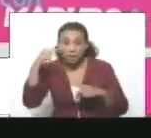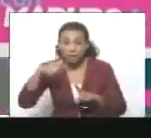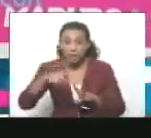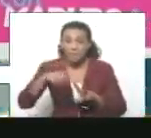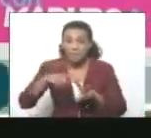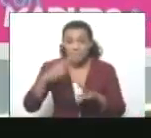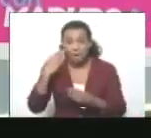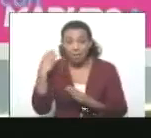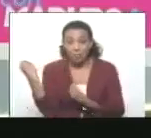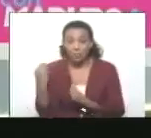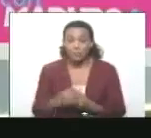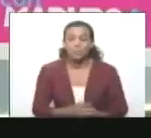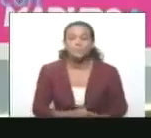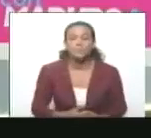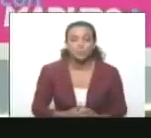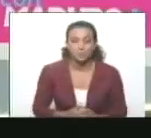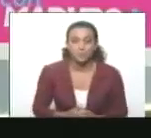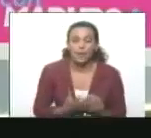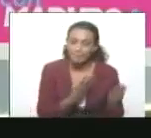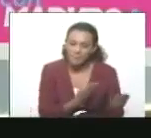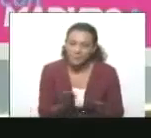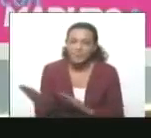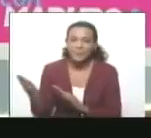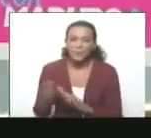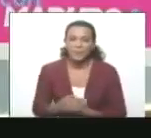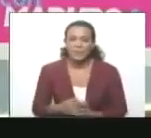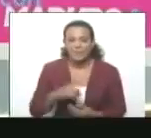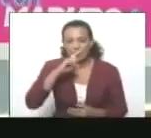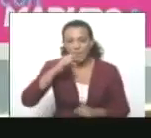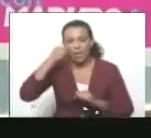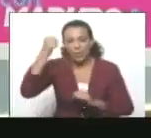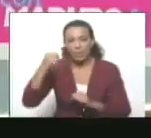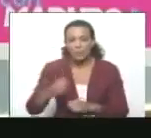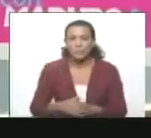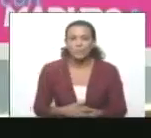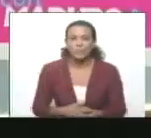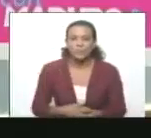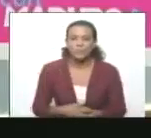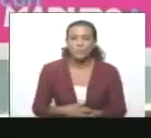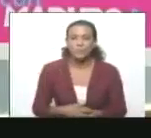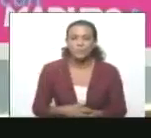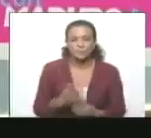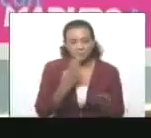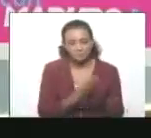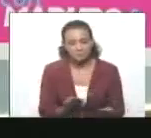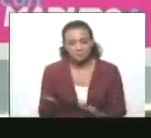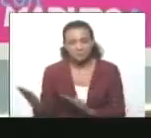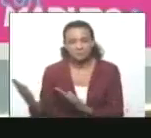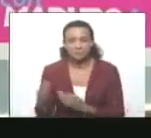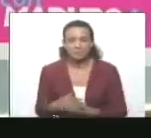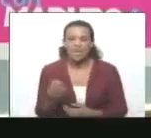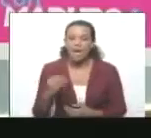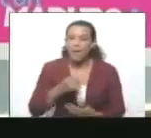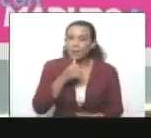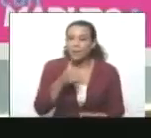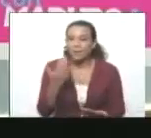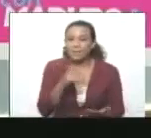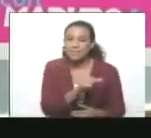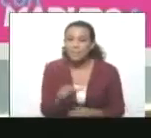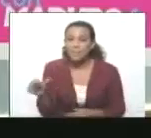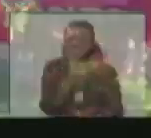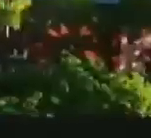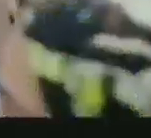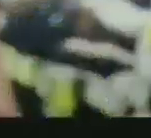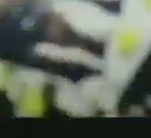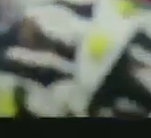programa. Adelante, pues, bienvenidos y bienvenidas al programa con Maduro Más. Vamos a ver, semana